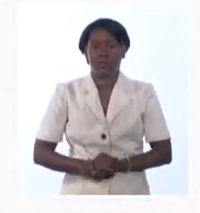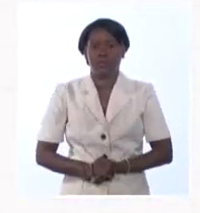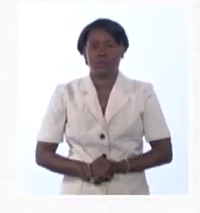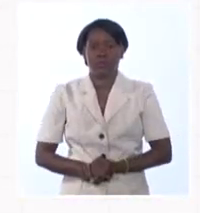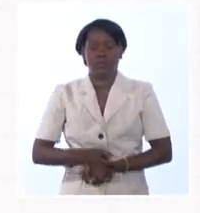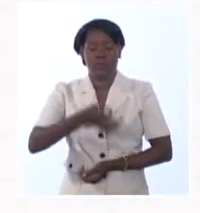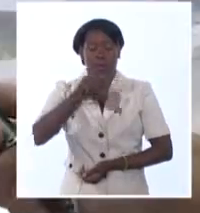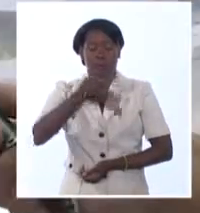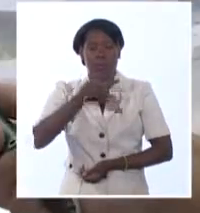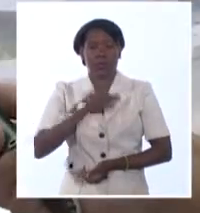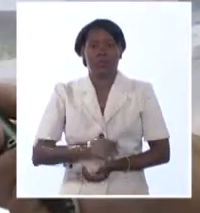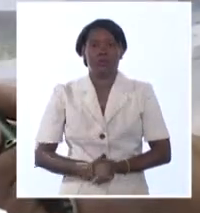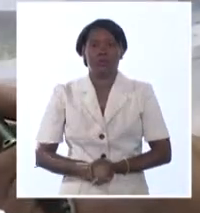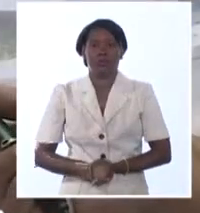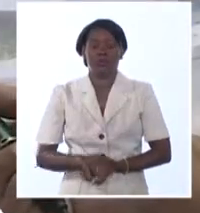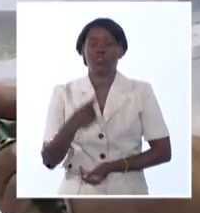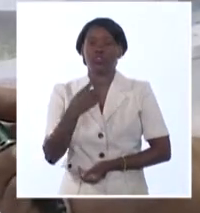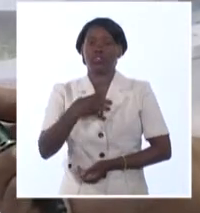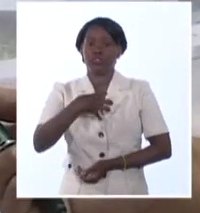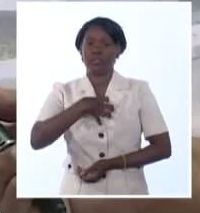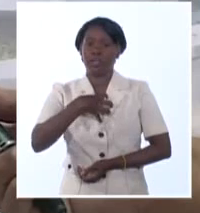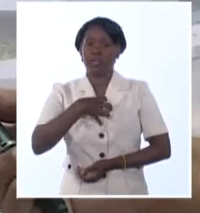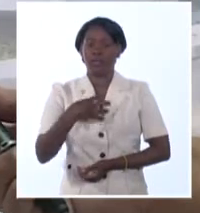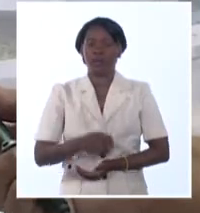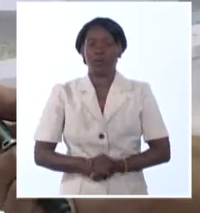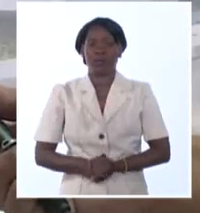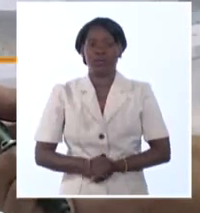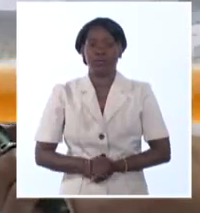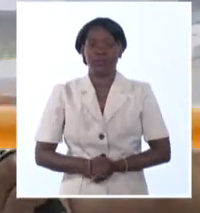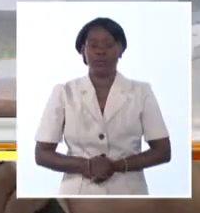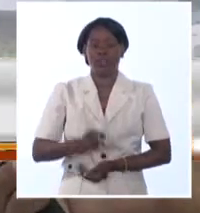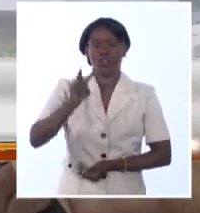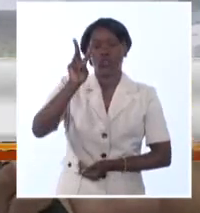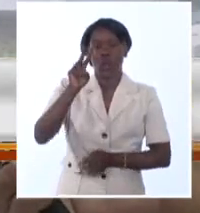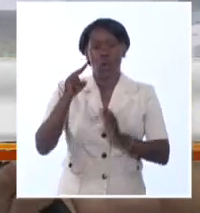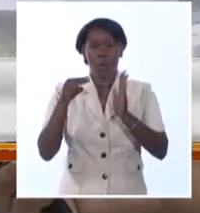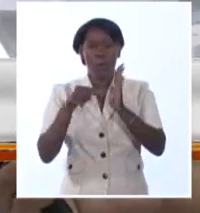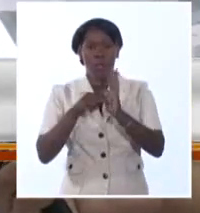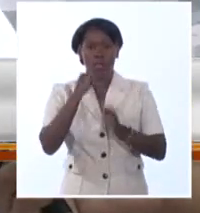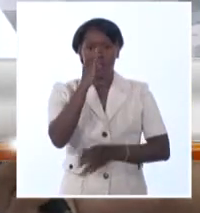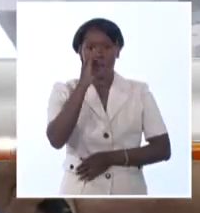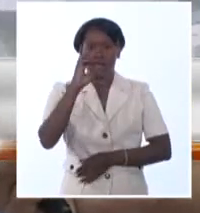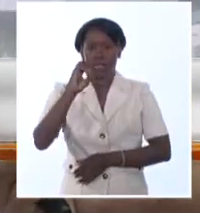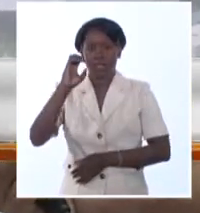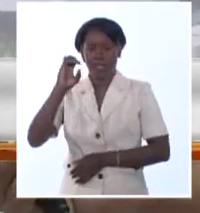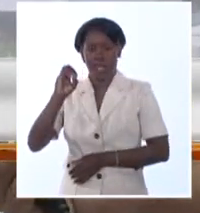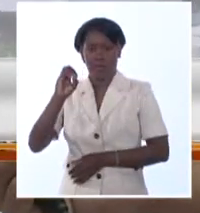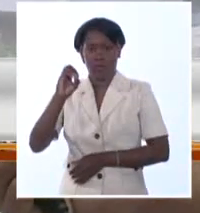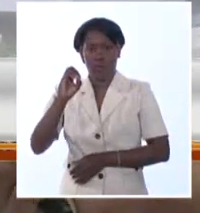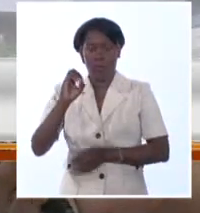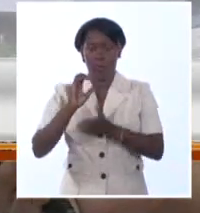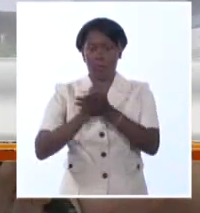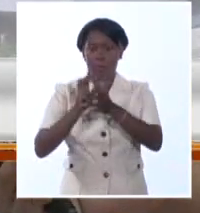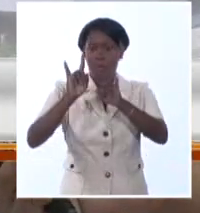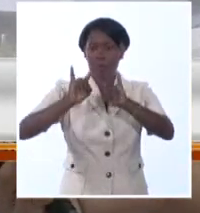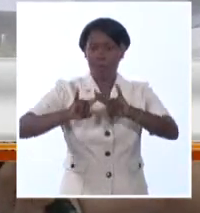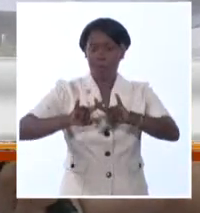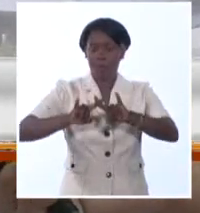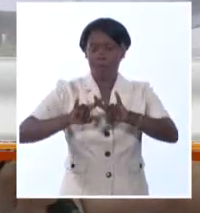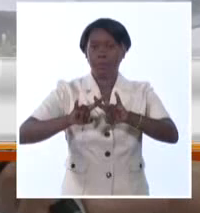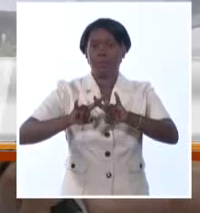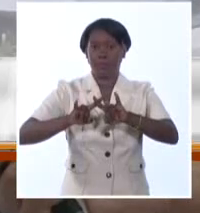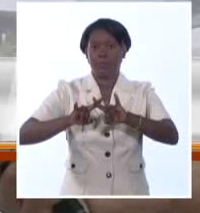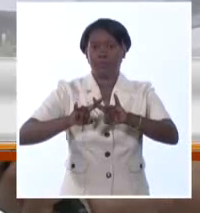máxima demanda, estamos estimando una disponibilidad de 2.604 megawatts con 2.750 megawatts de máxima